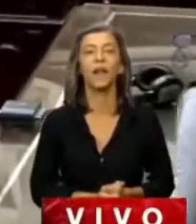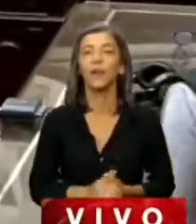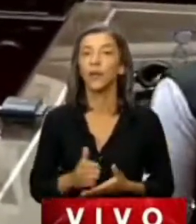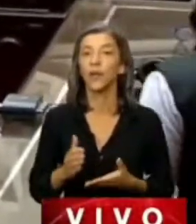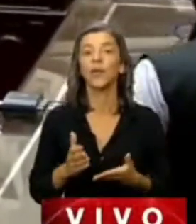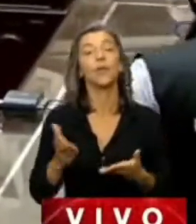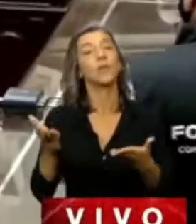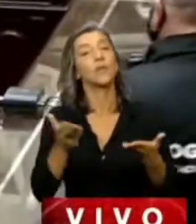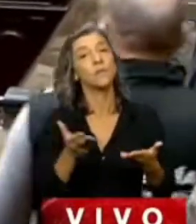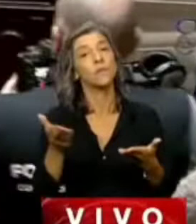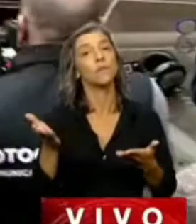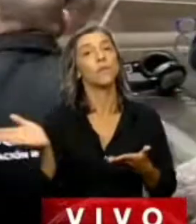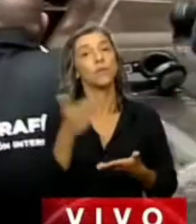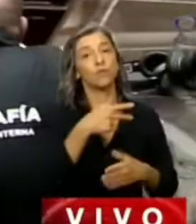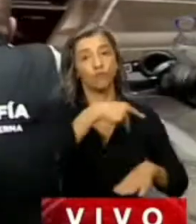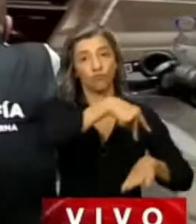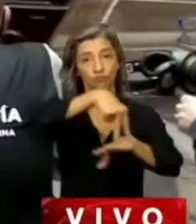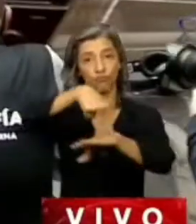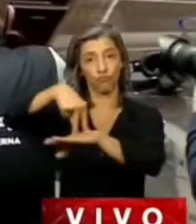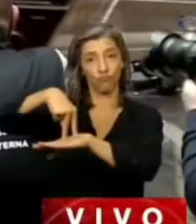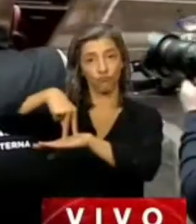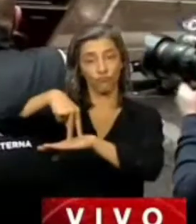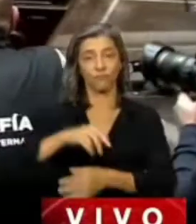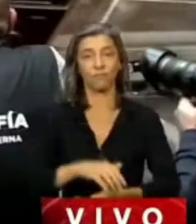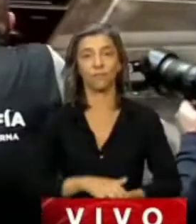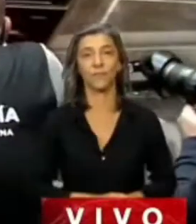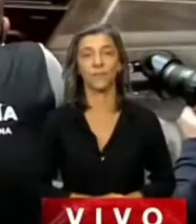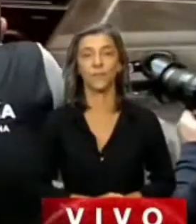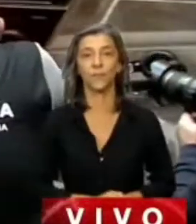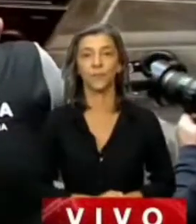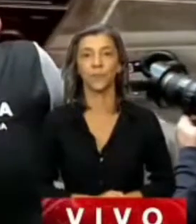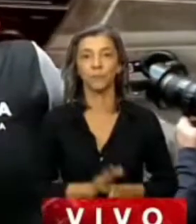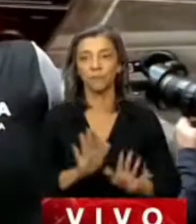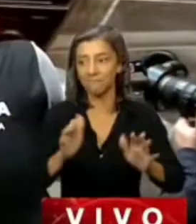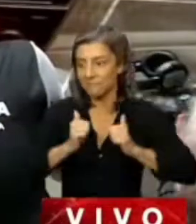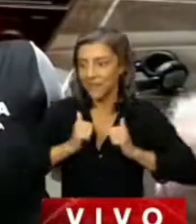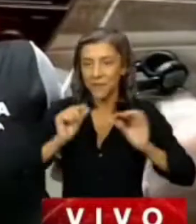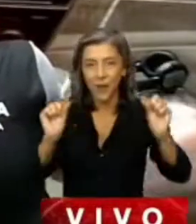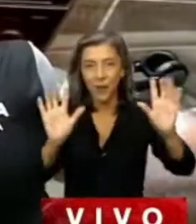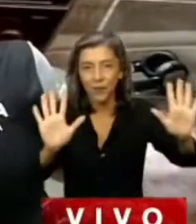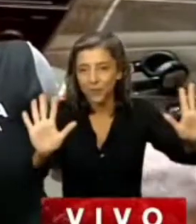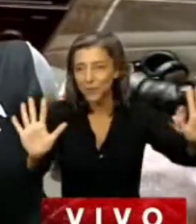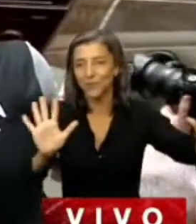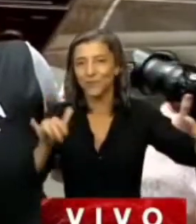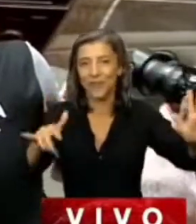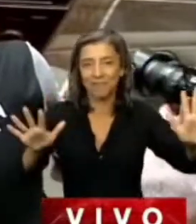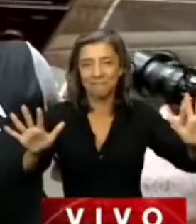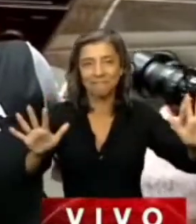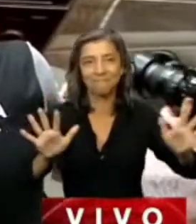Invito al cuerpo a ponerse de pie. Miren, porque acá está todo.